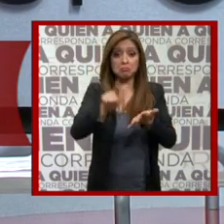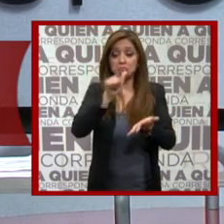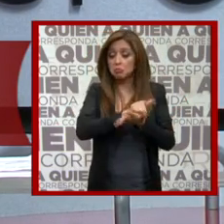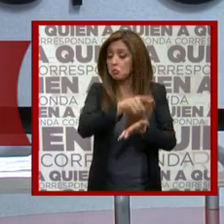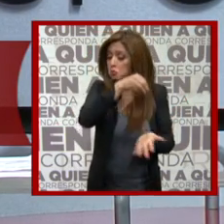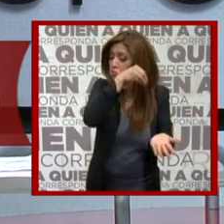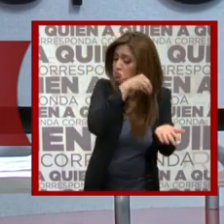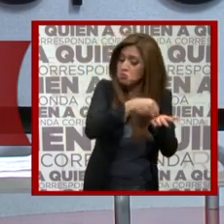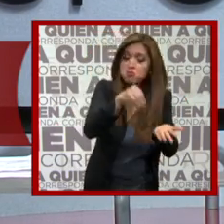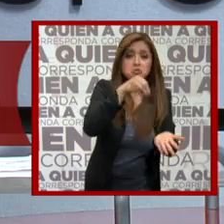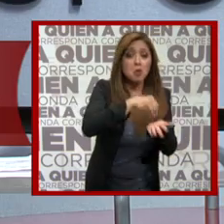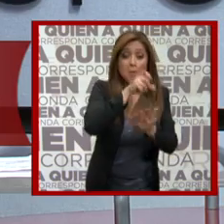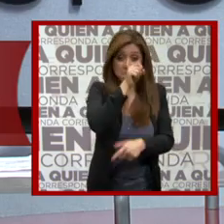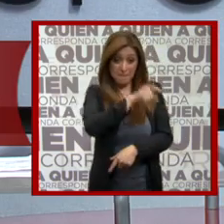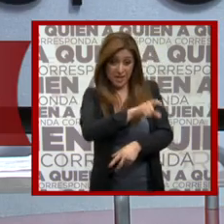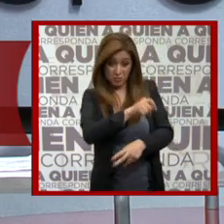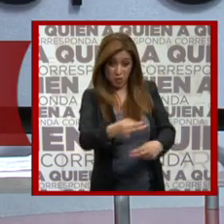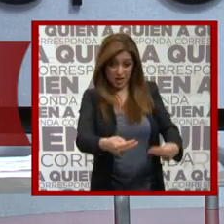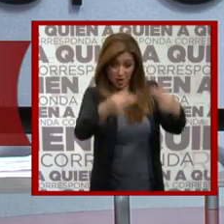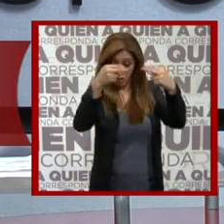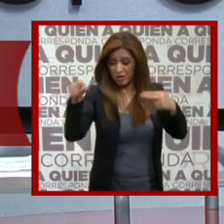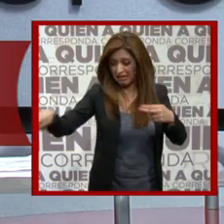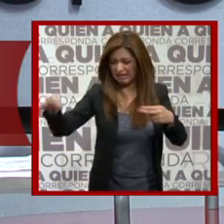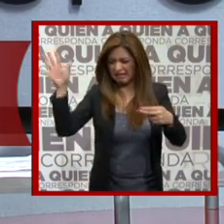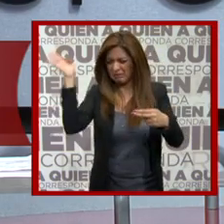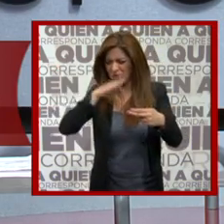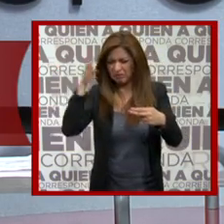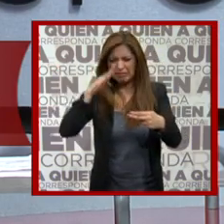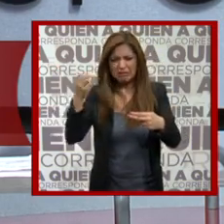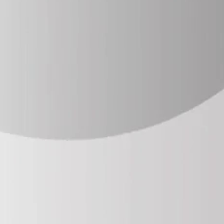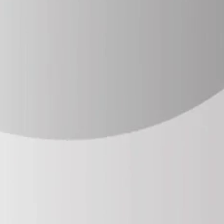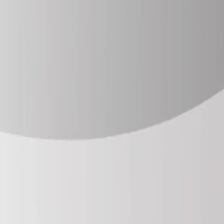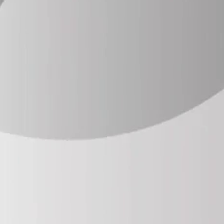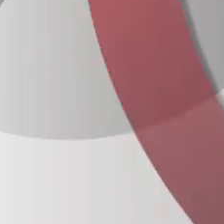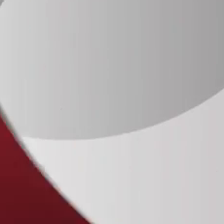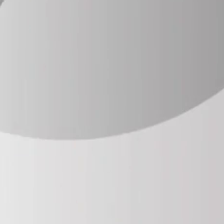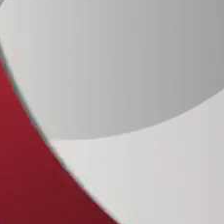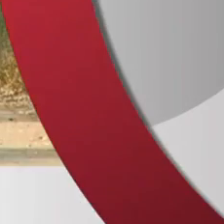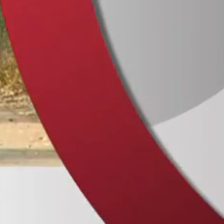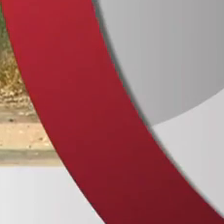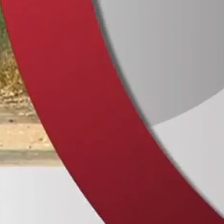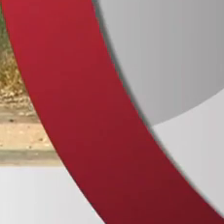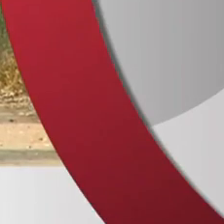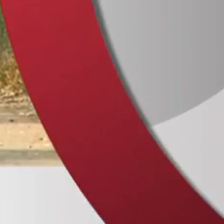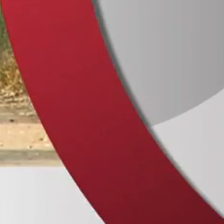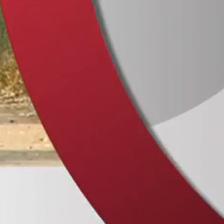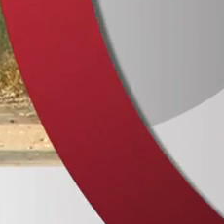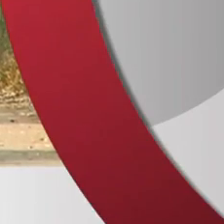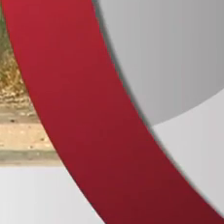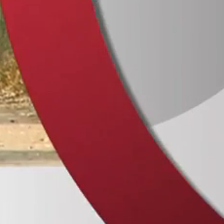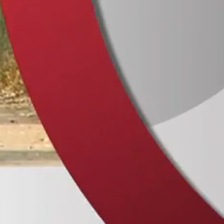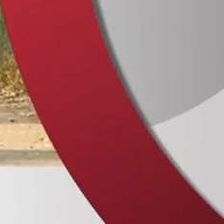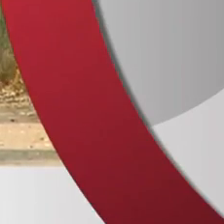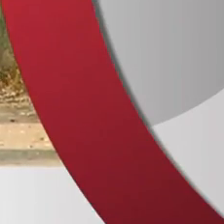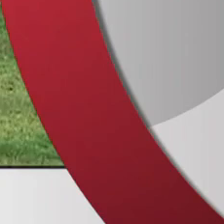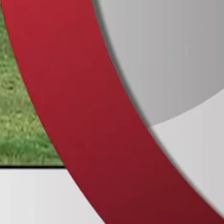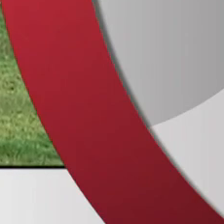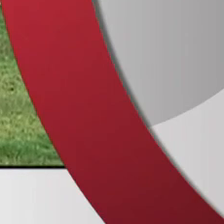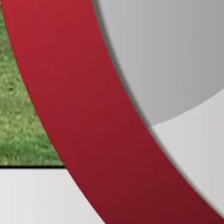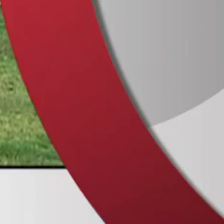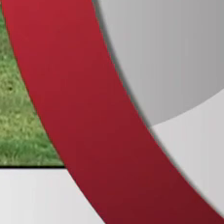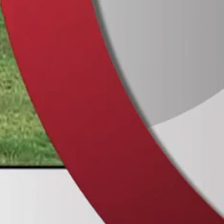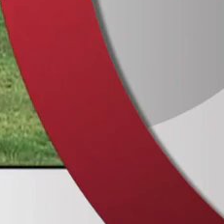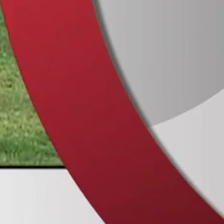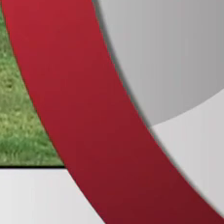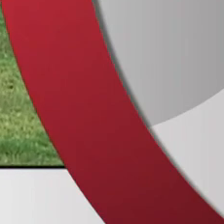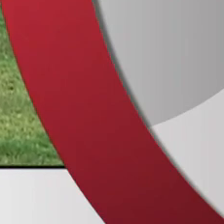el negocio es el mismo, hay dos formas de hacerlo, a la puerca y a la buena. Si usted ha sido víctima de algún delito en la zona de la